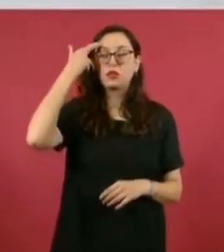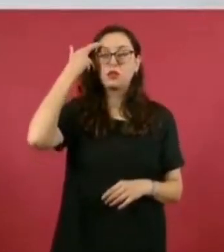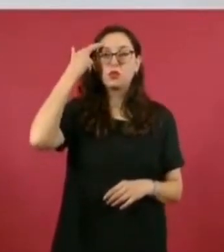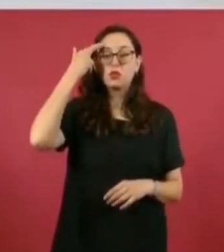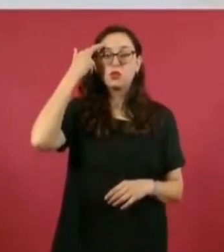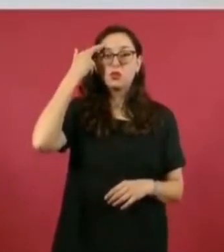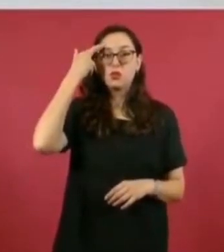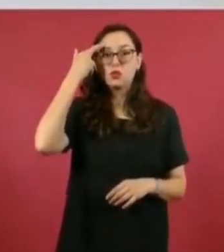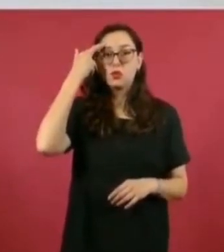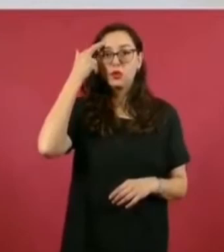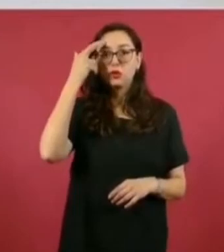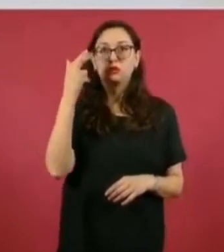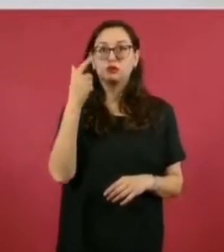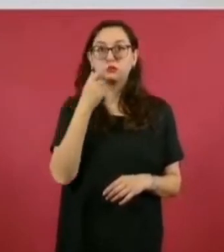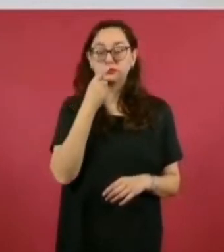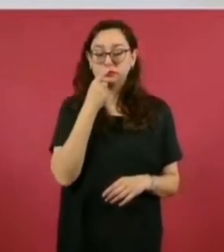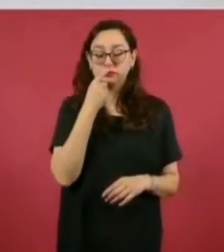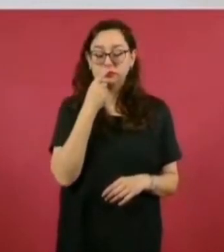de